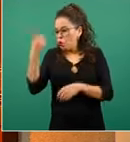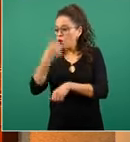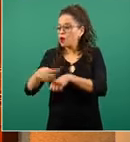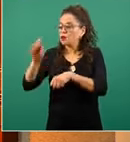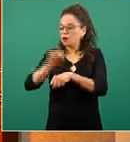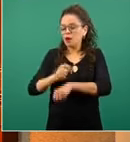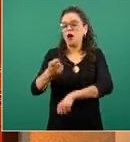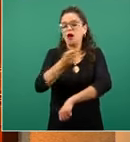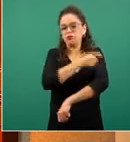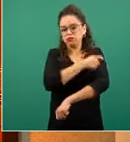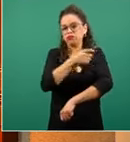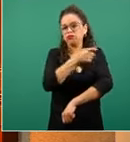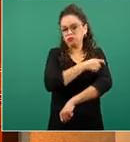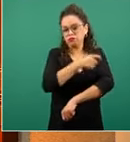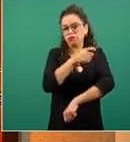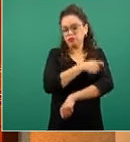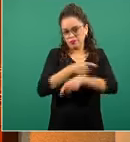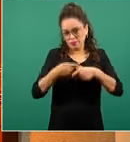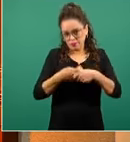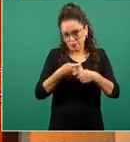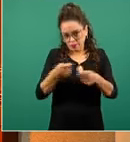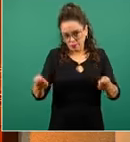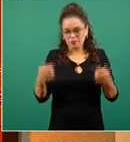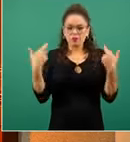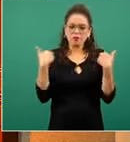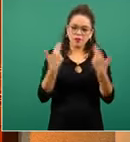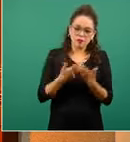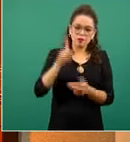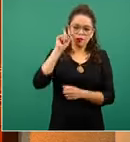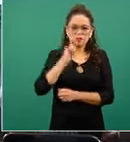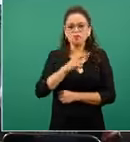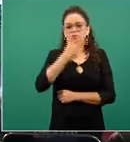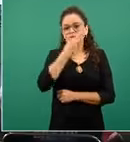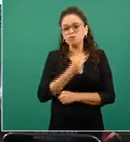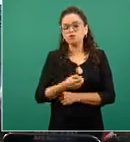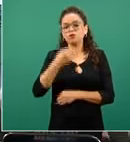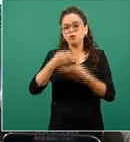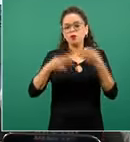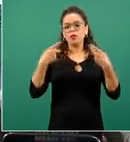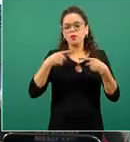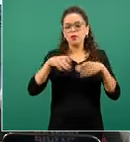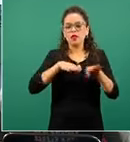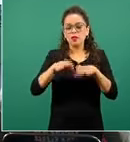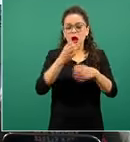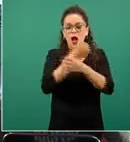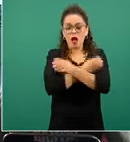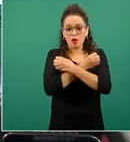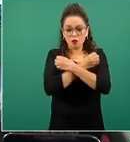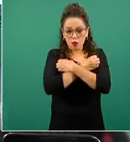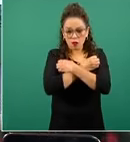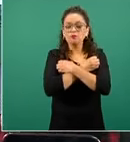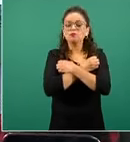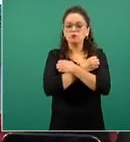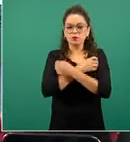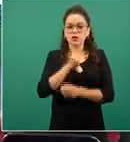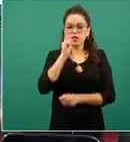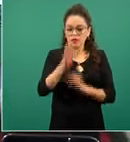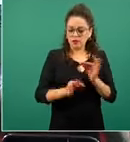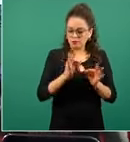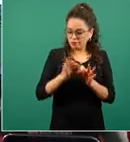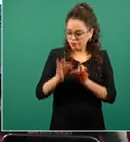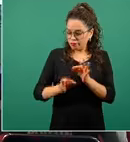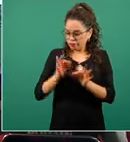los maestros, maestras y todo el personal educativo vacunado empiece a cumplir con las ventanas de los tiempos